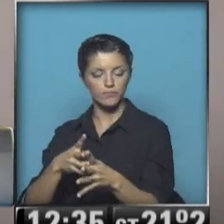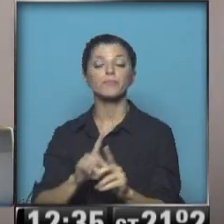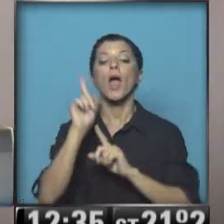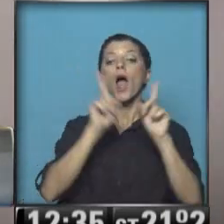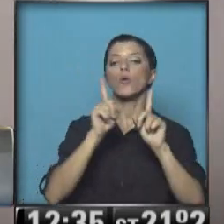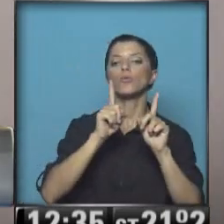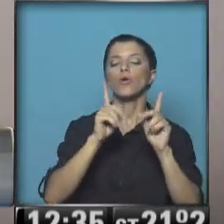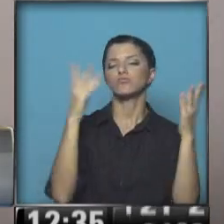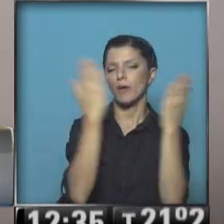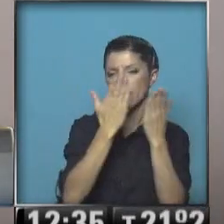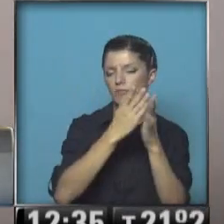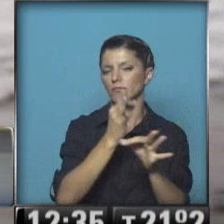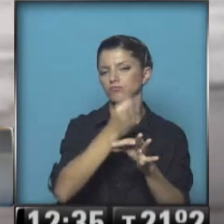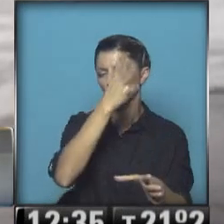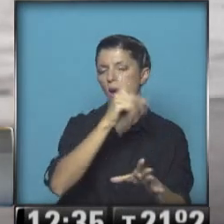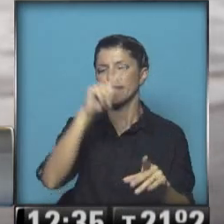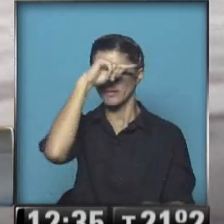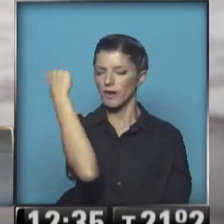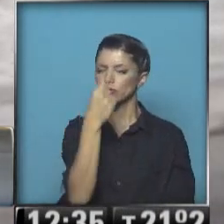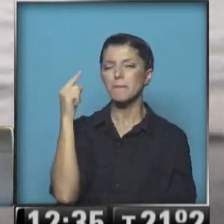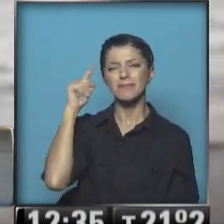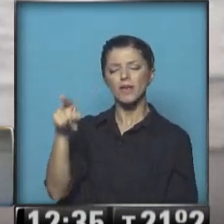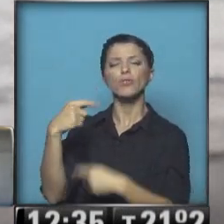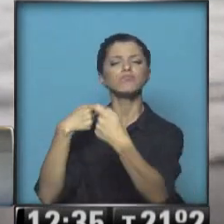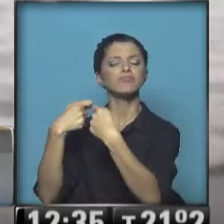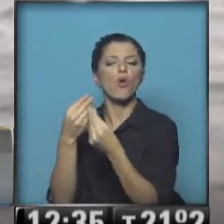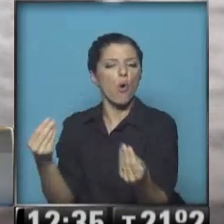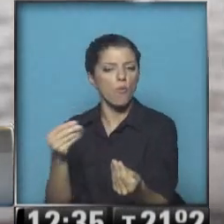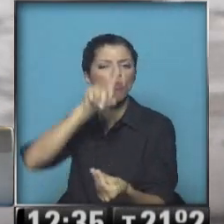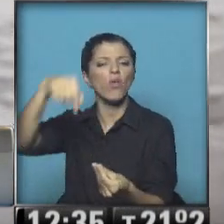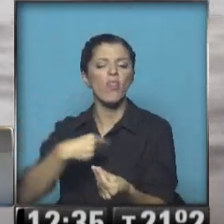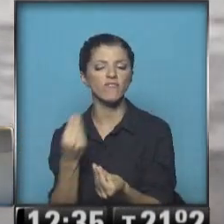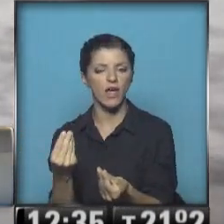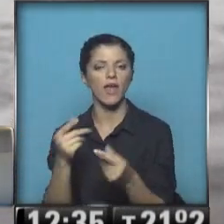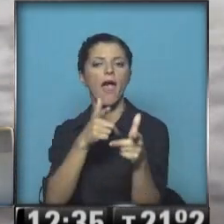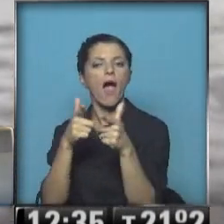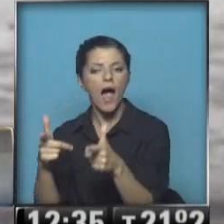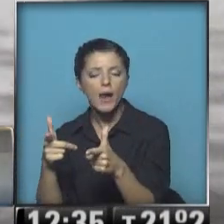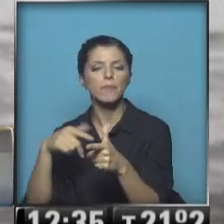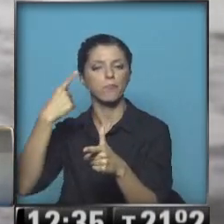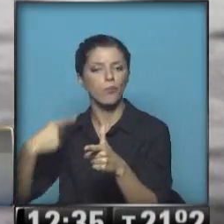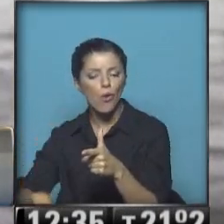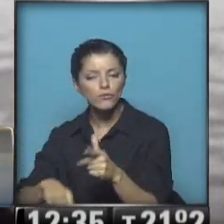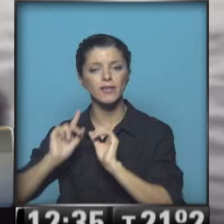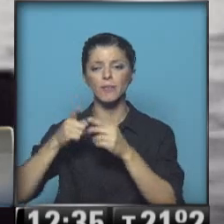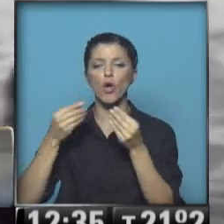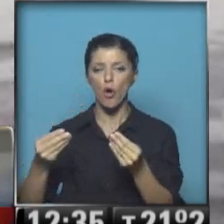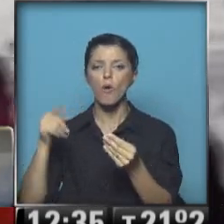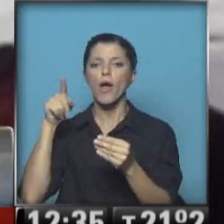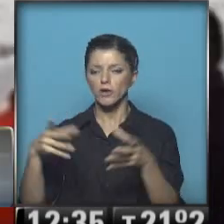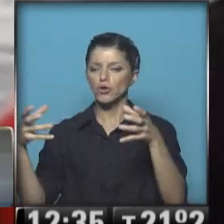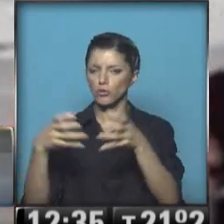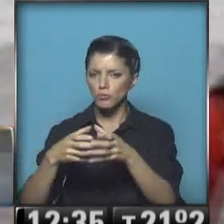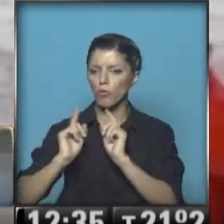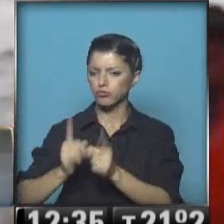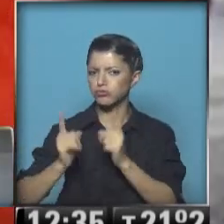y destacados analistas se preguntan Cómo se financian de dónde obtienen el flujo de armas y municiones Y cómo rehacen sus filas y sus